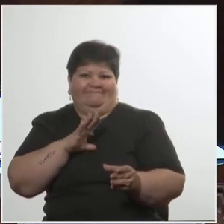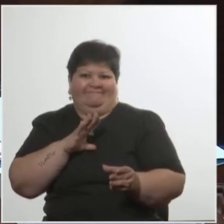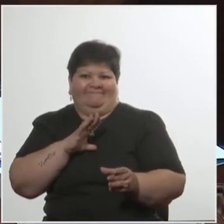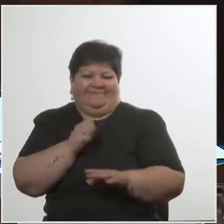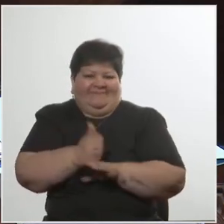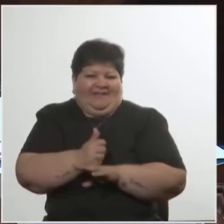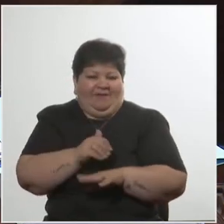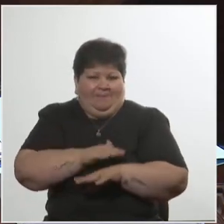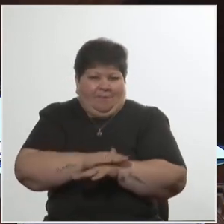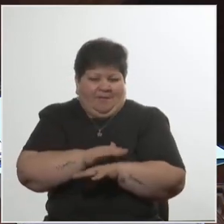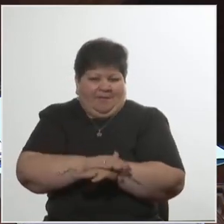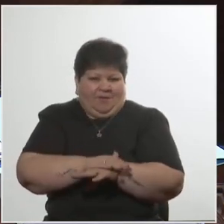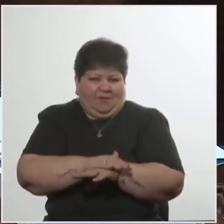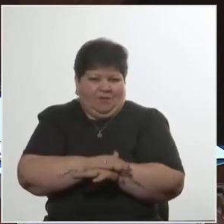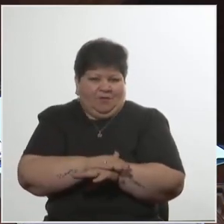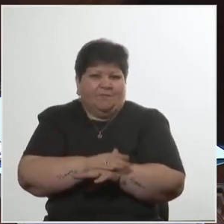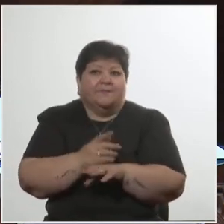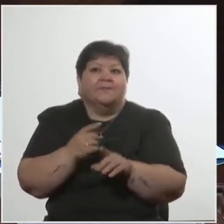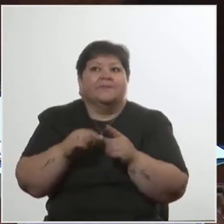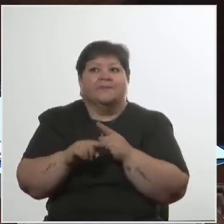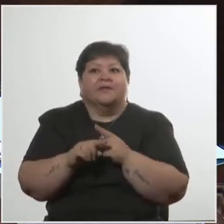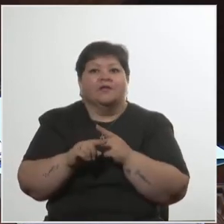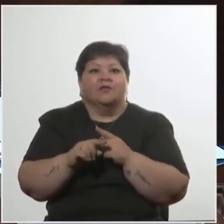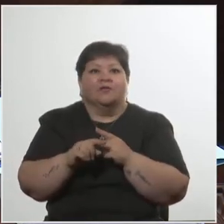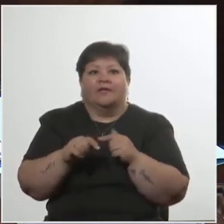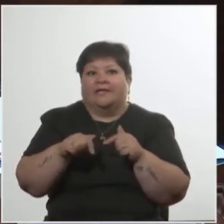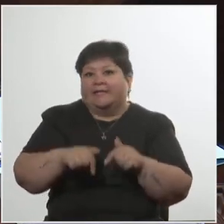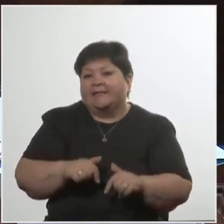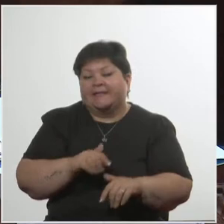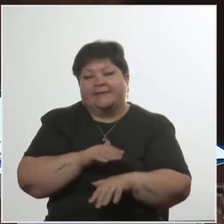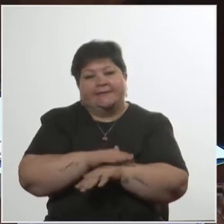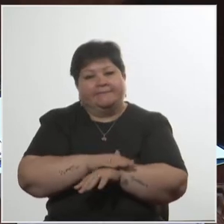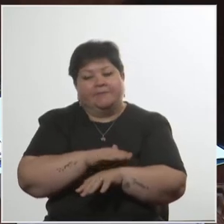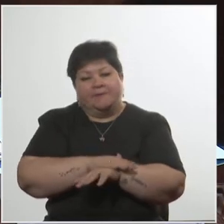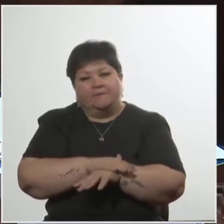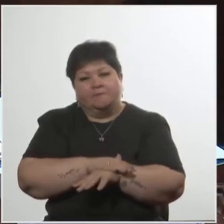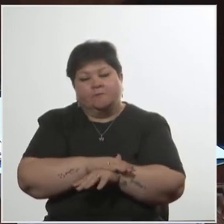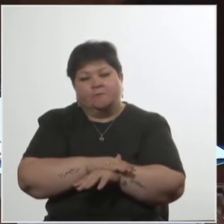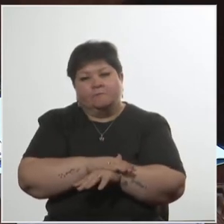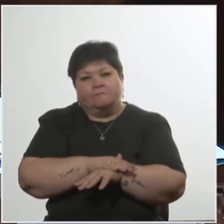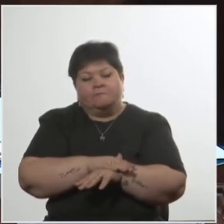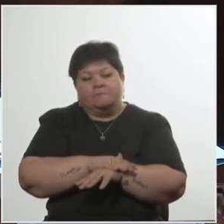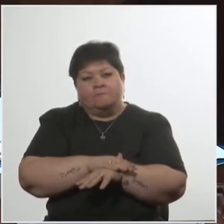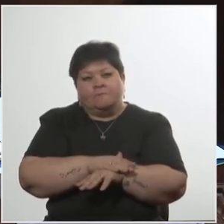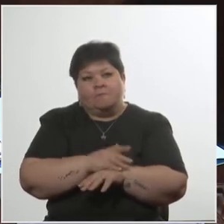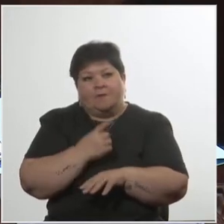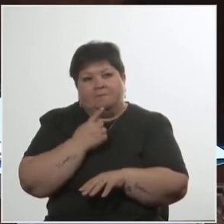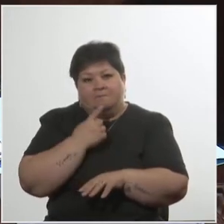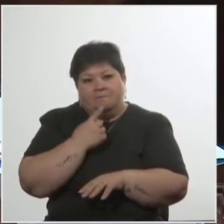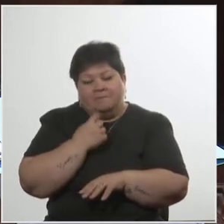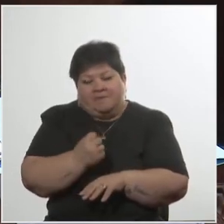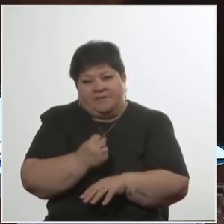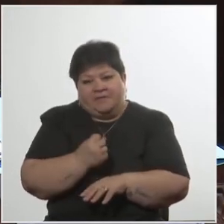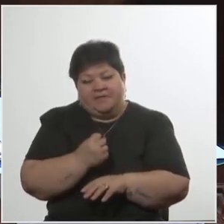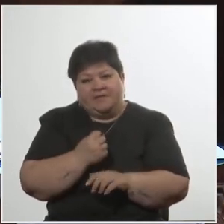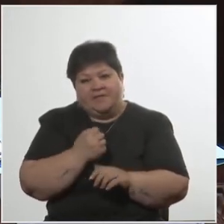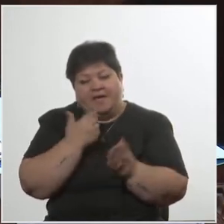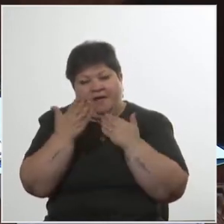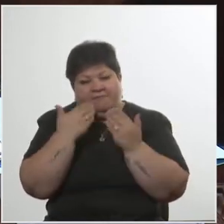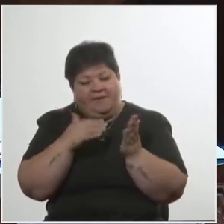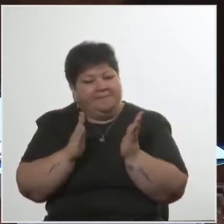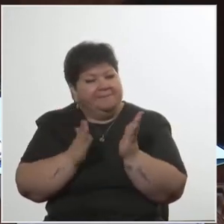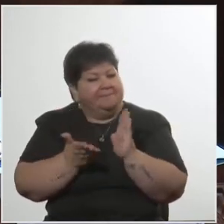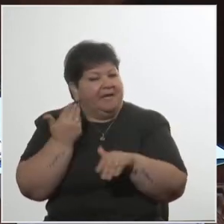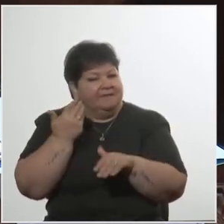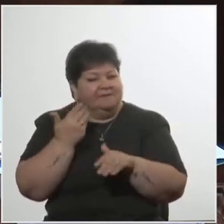en estas instancias dejemos traslucir esa subjetividad yo así lo entendí prefería hablar más Incluso en la comisión de